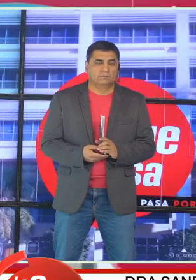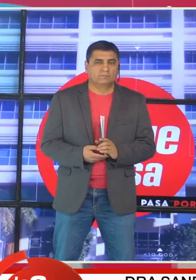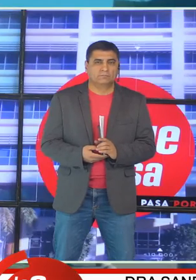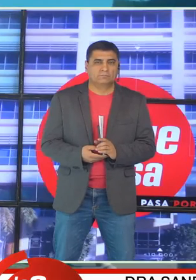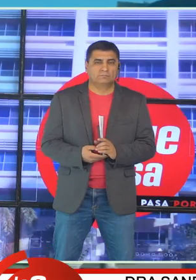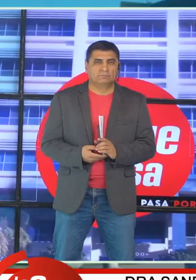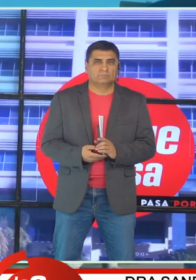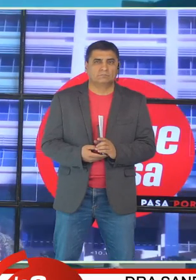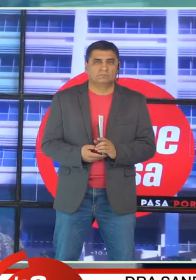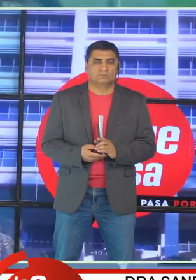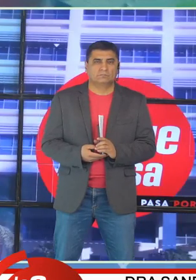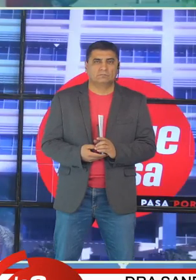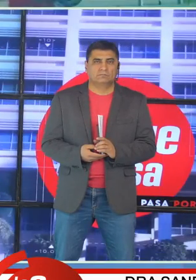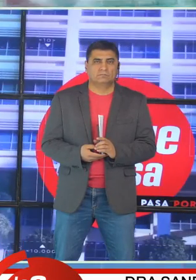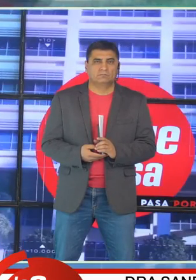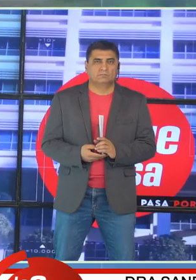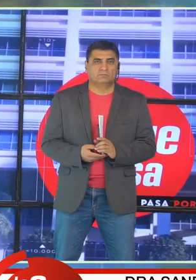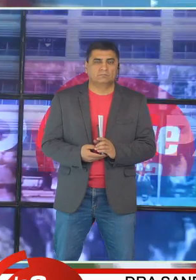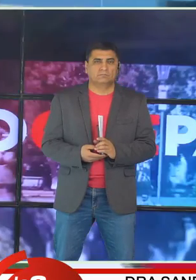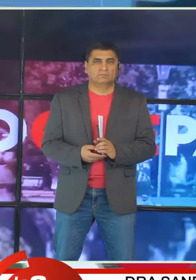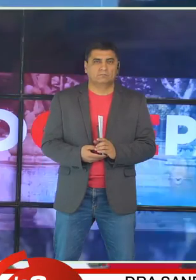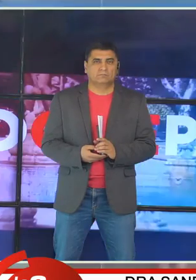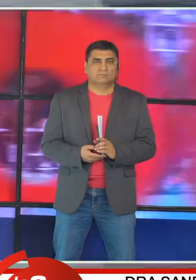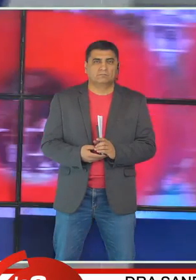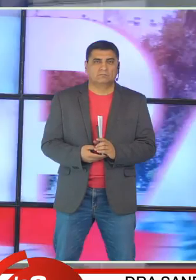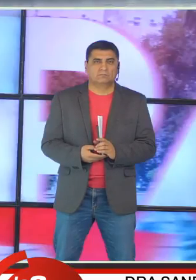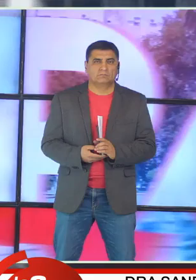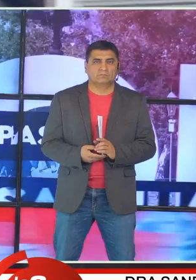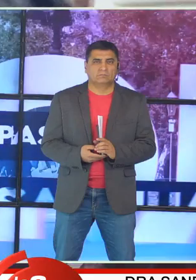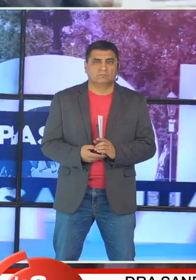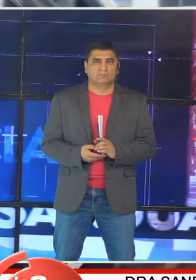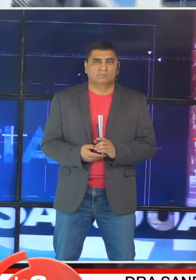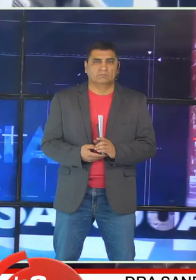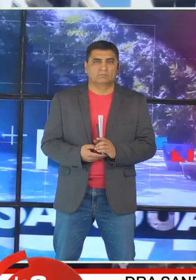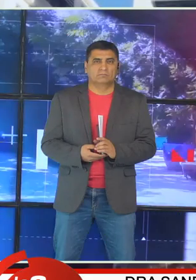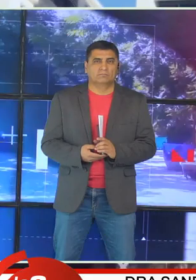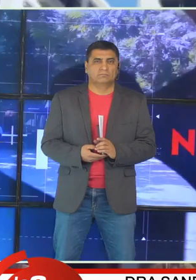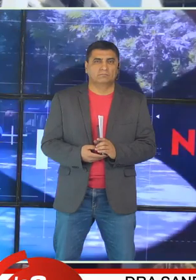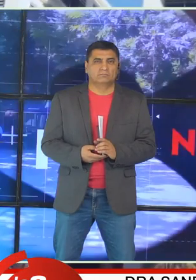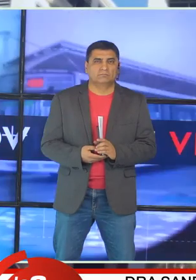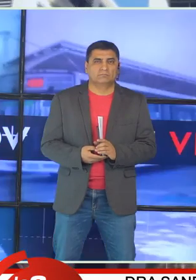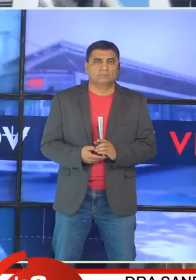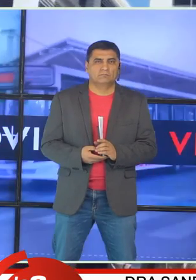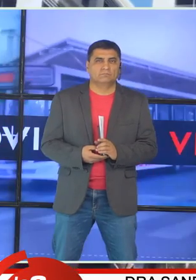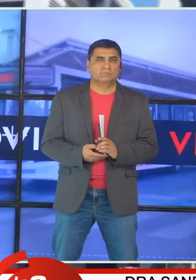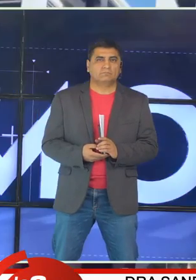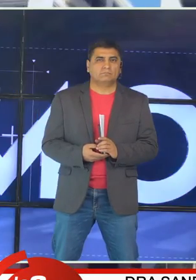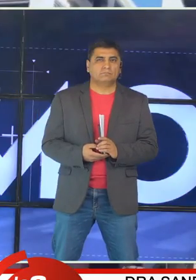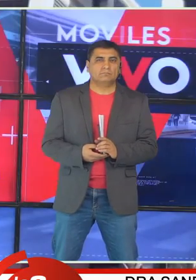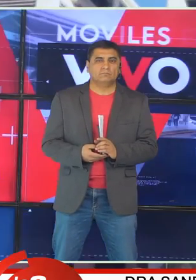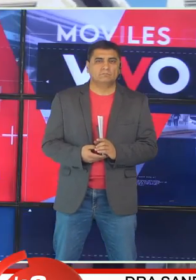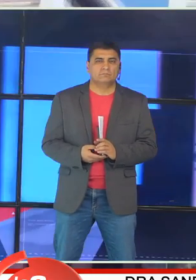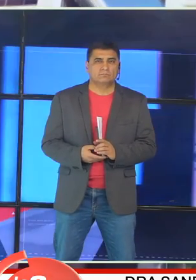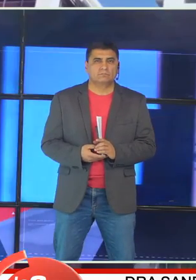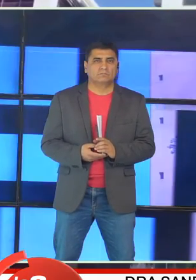Doctora, muy buenos días. Ana Paula la saluda. ¿Qué tal, Ana Paula? ¿Cómo estás? Muy bien. Usted muy bien decía que hoy